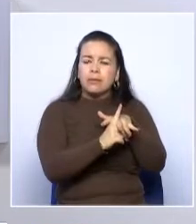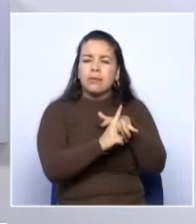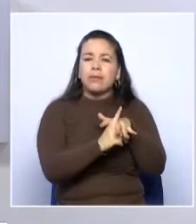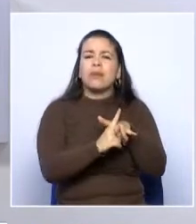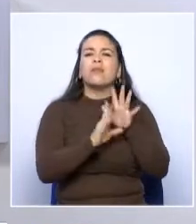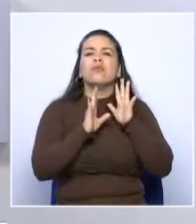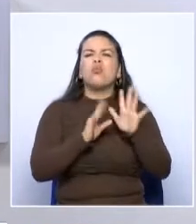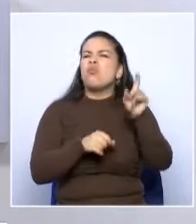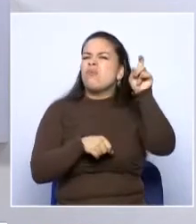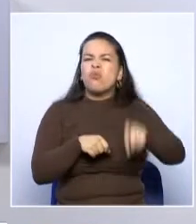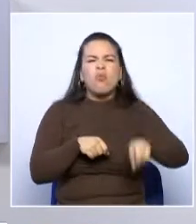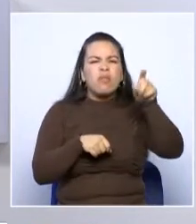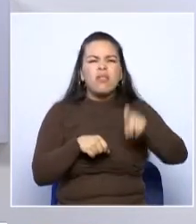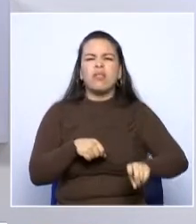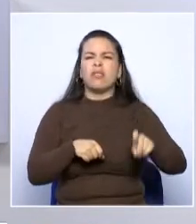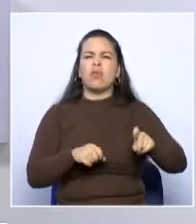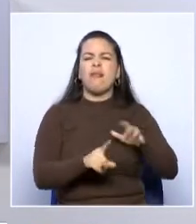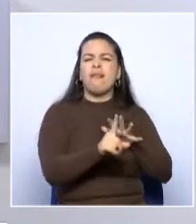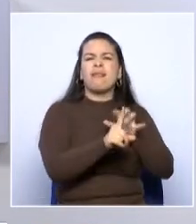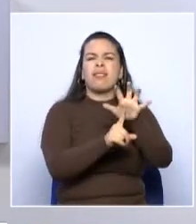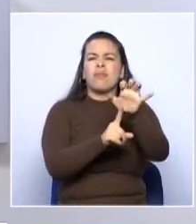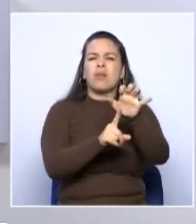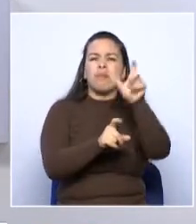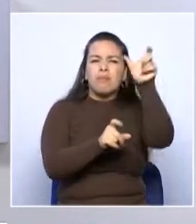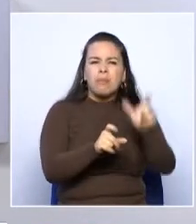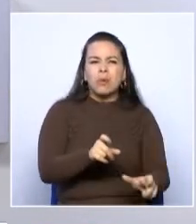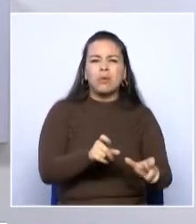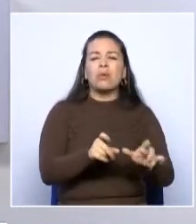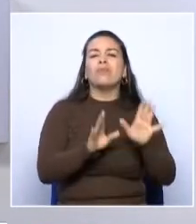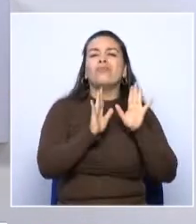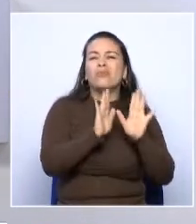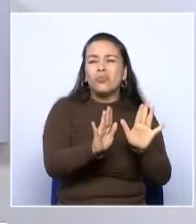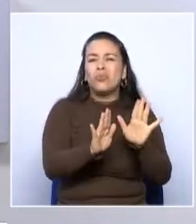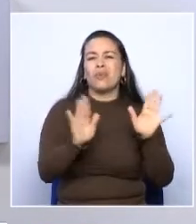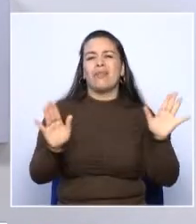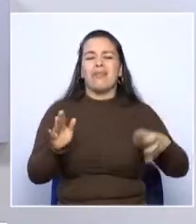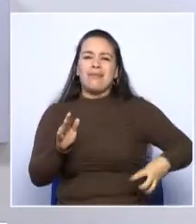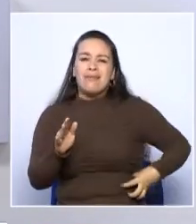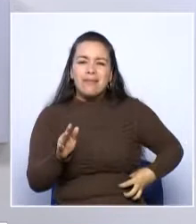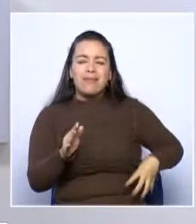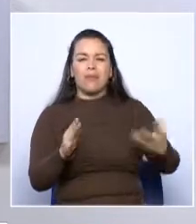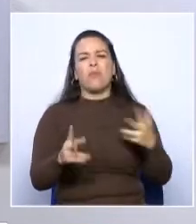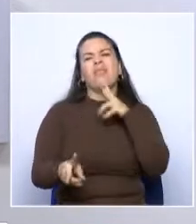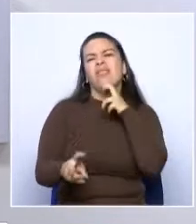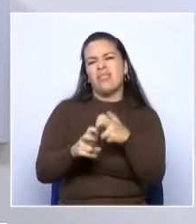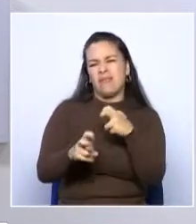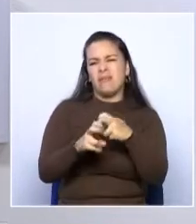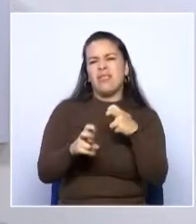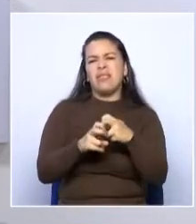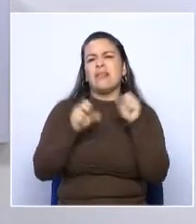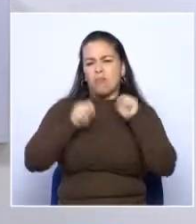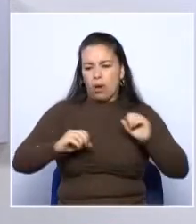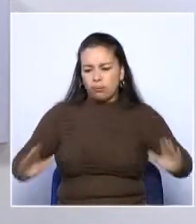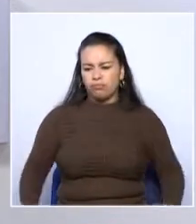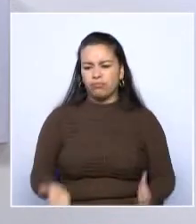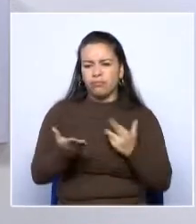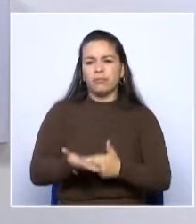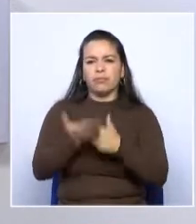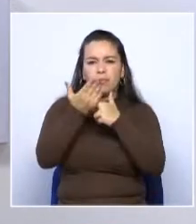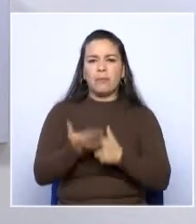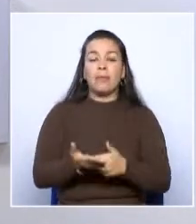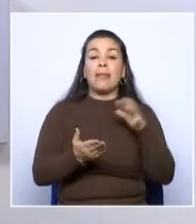siendo innecesaria una quimioterapia para un paciente, porque con múltiples lesiones en el hígado es difícil que pueda recuperarse. Entonces, el hígado es